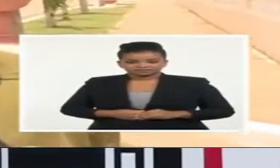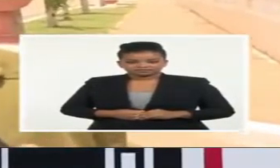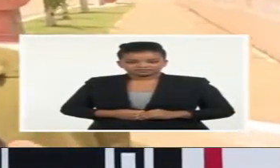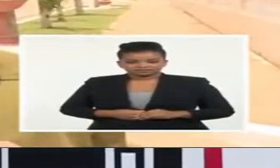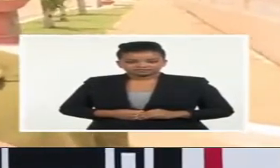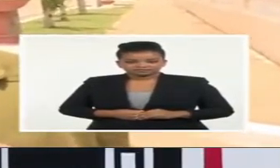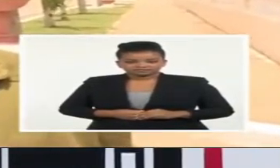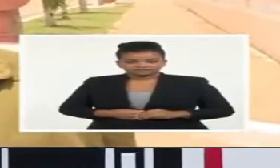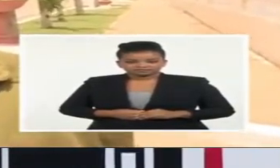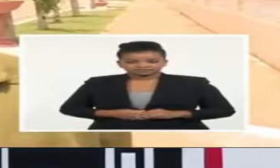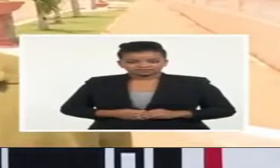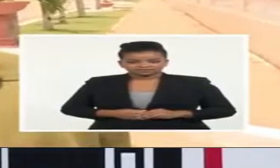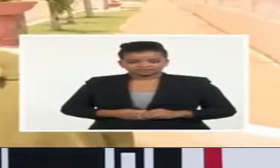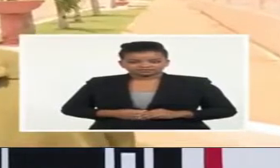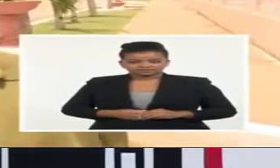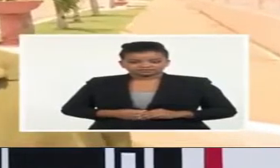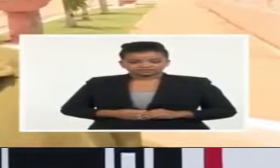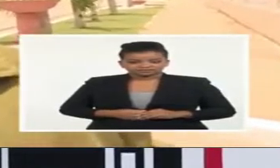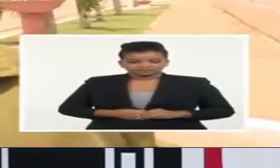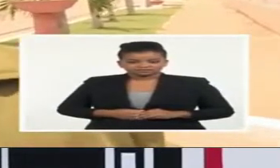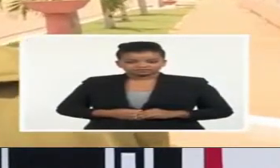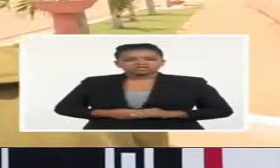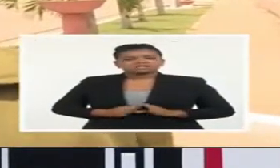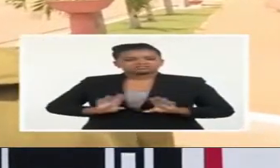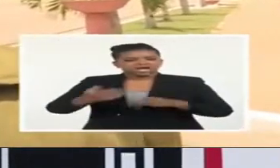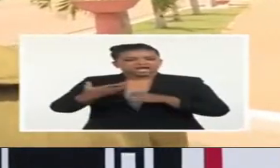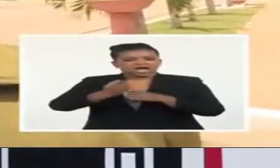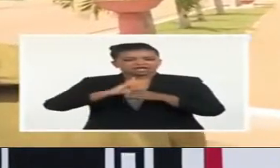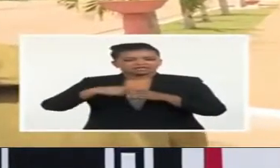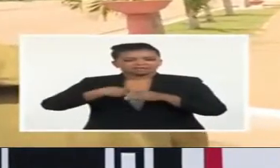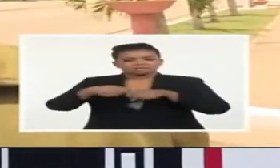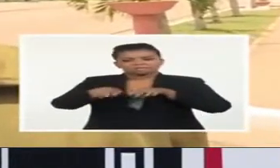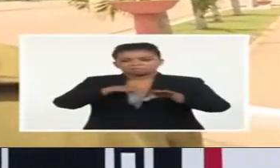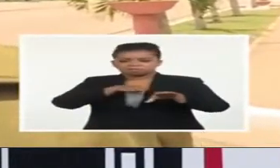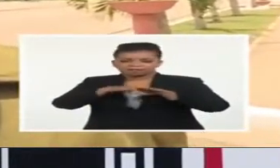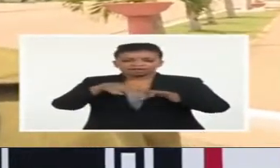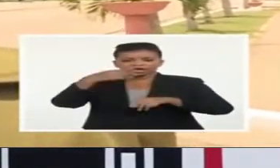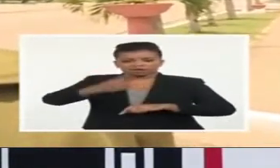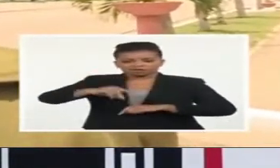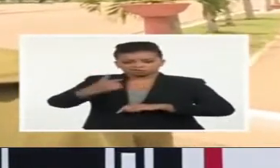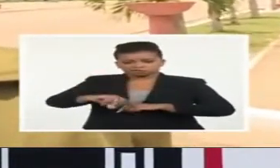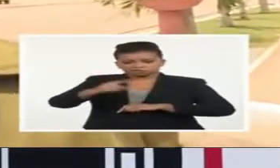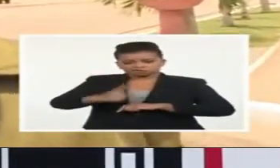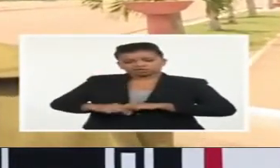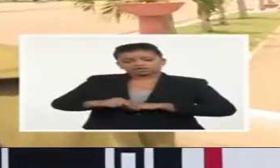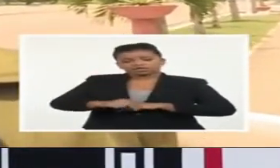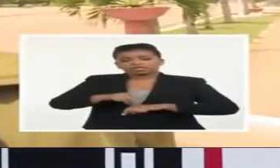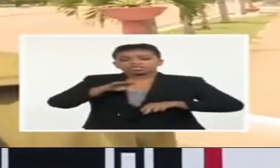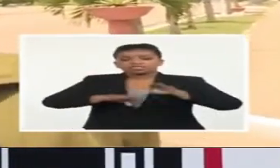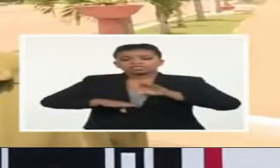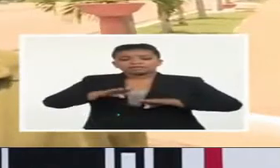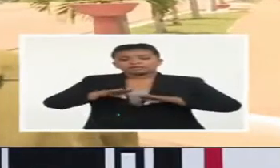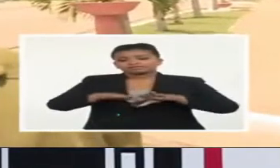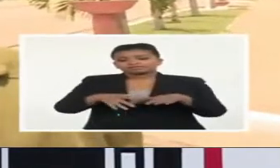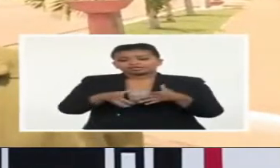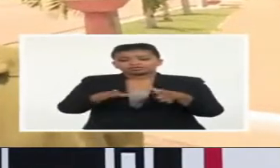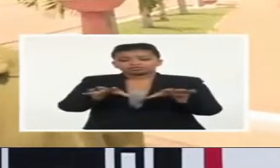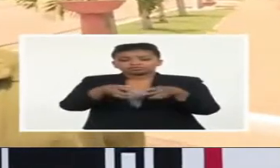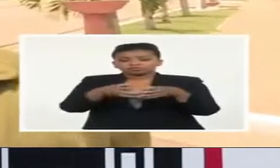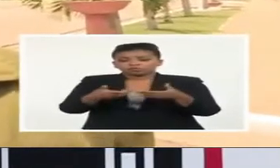haber logrado de que no murieran personas, sino algunos quemados, porque el